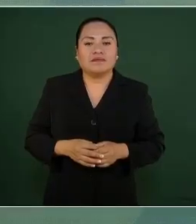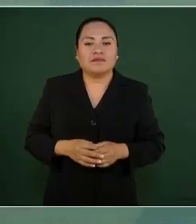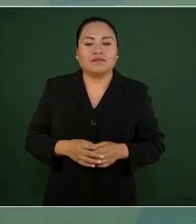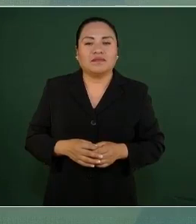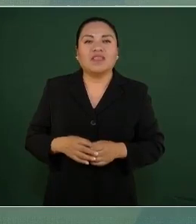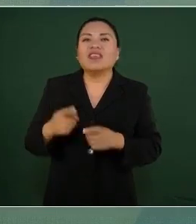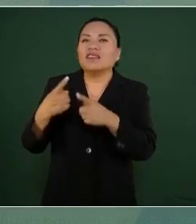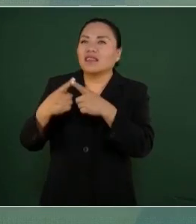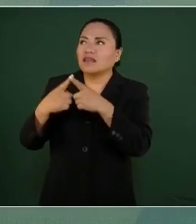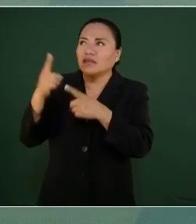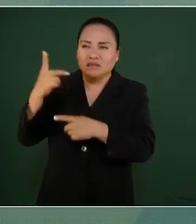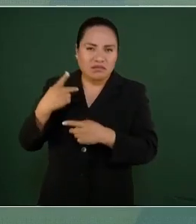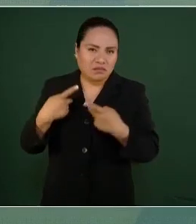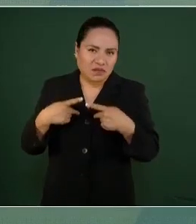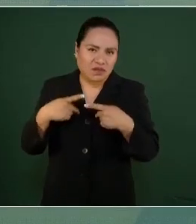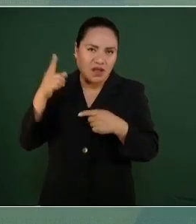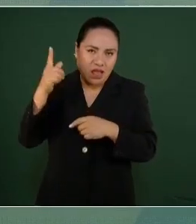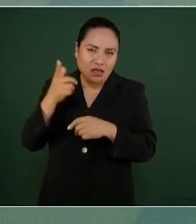asuma esa postura